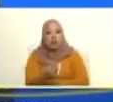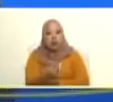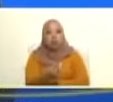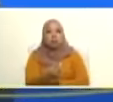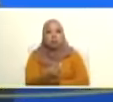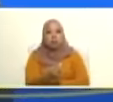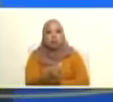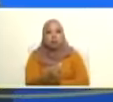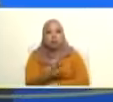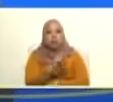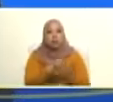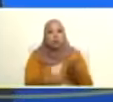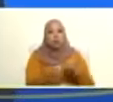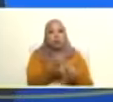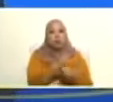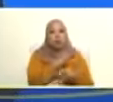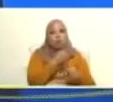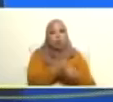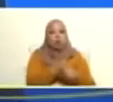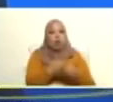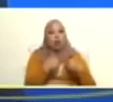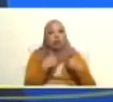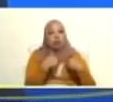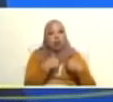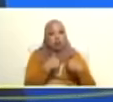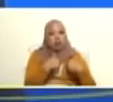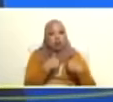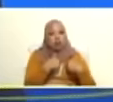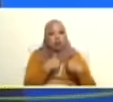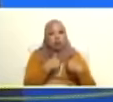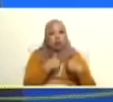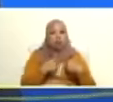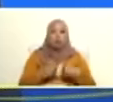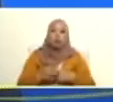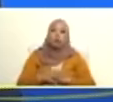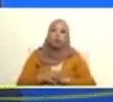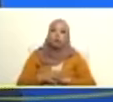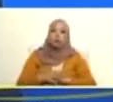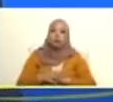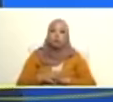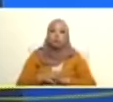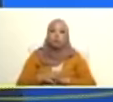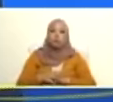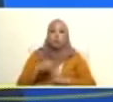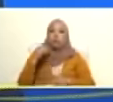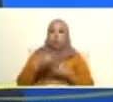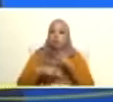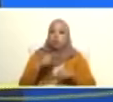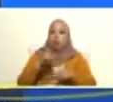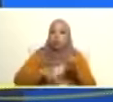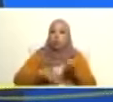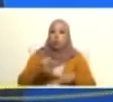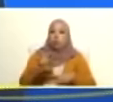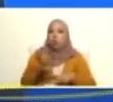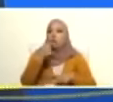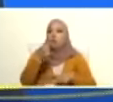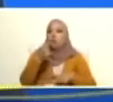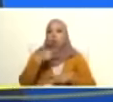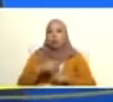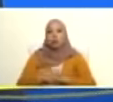¿verdad? Afecta mucho, General Padrino, al sector alimentos procesados,